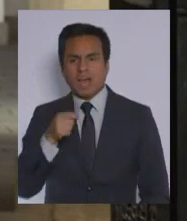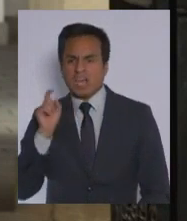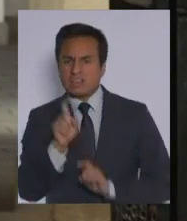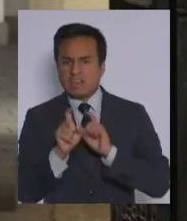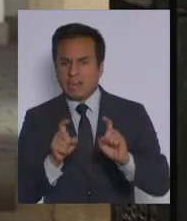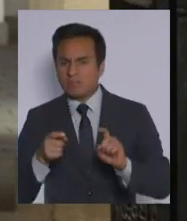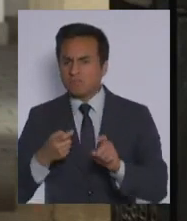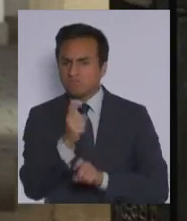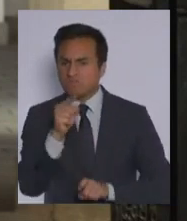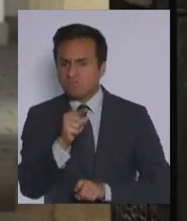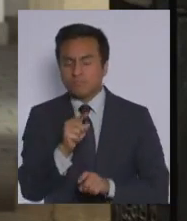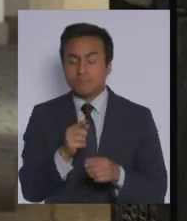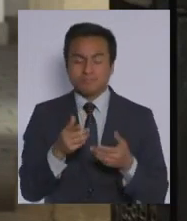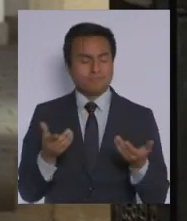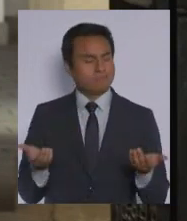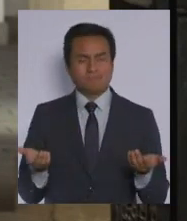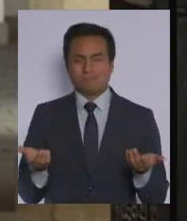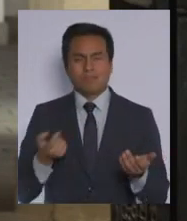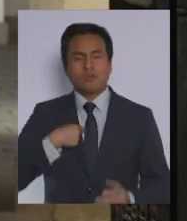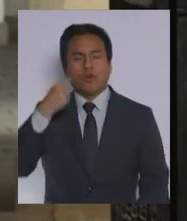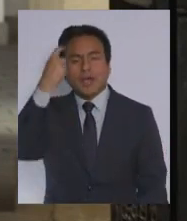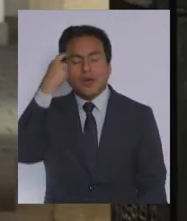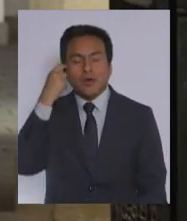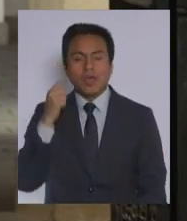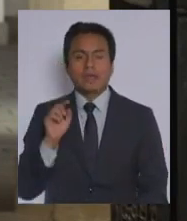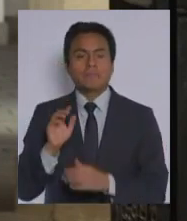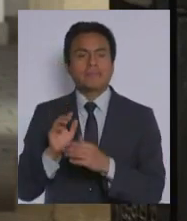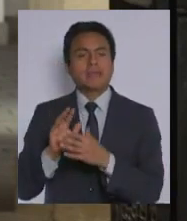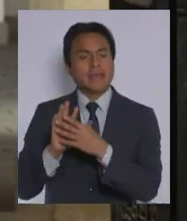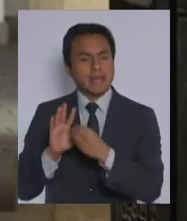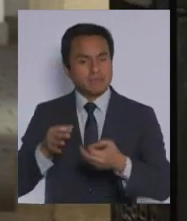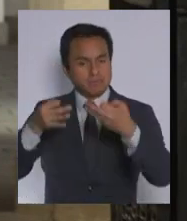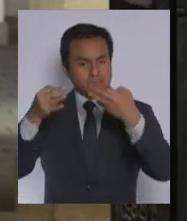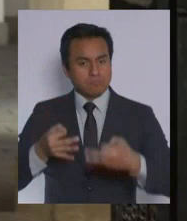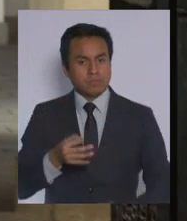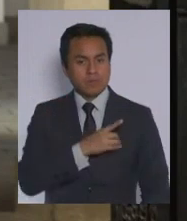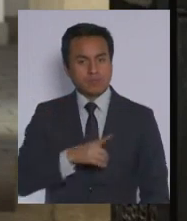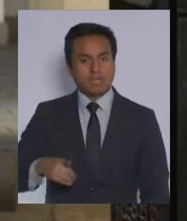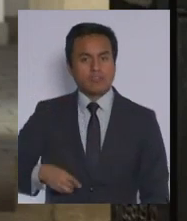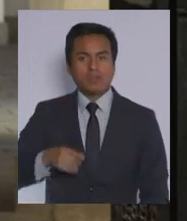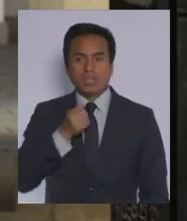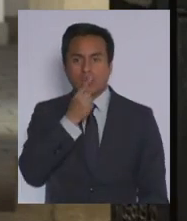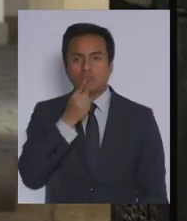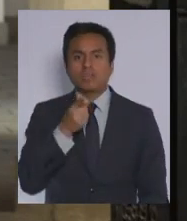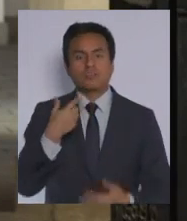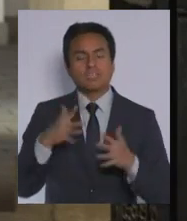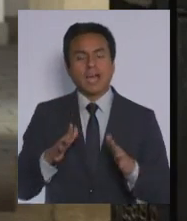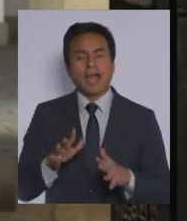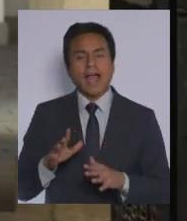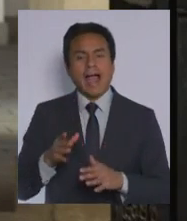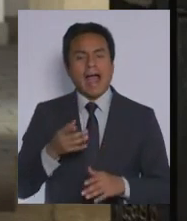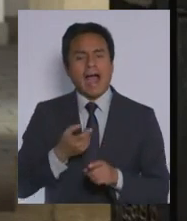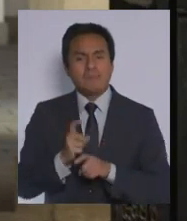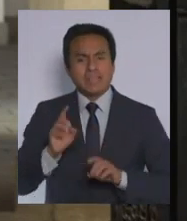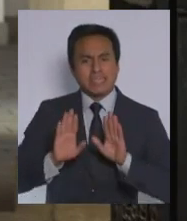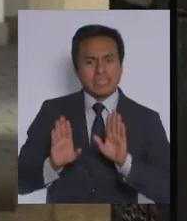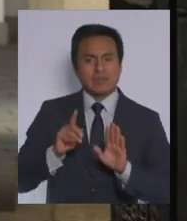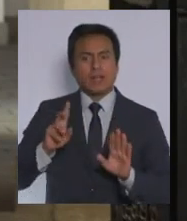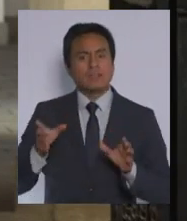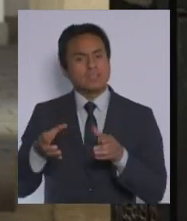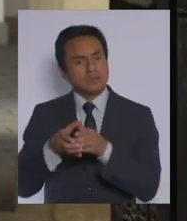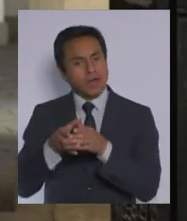atacarlo yo creo que el ejemplo de los diputados que vivían denunciados a amenazas son ejemplos de muchos de los nuestros